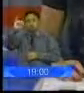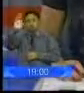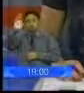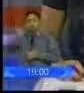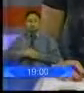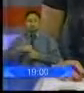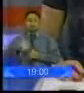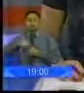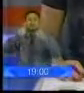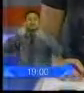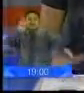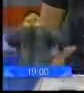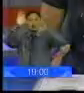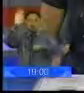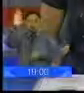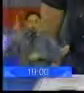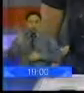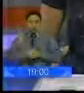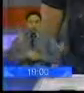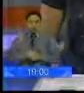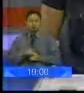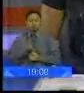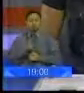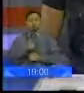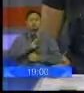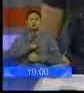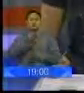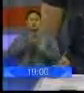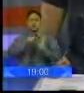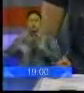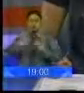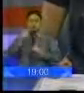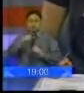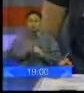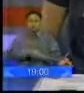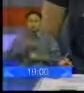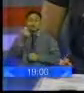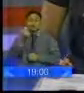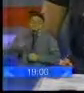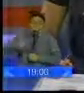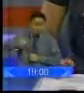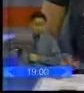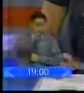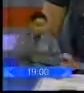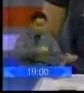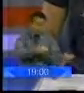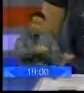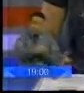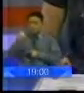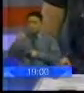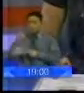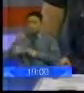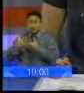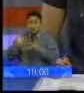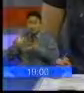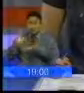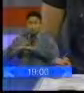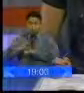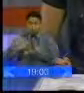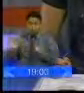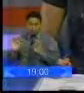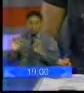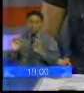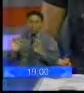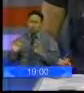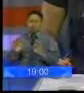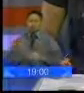dentro del caso de Brecht. Expertos jurídicos coinciden en que la restitución de este dinero no le eximen de culpas al gerente